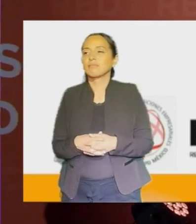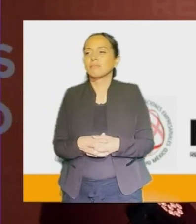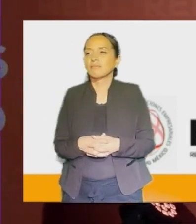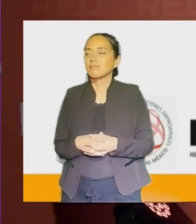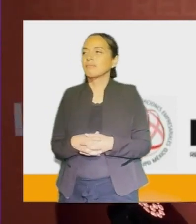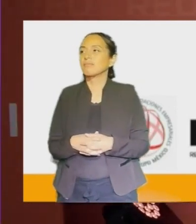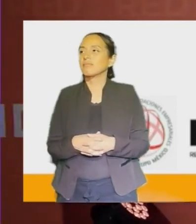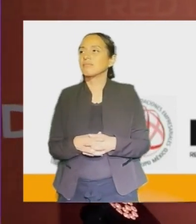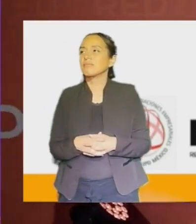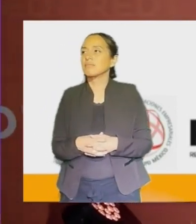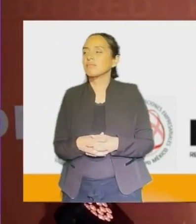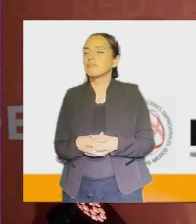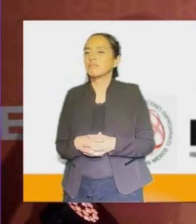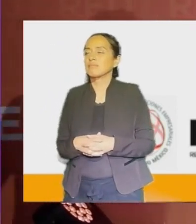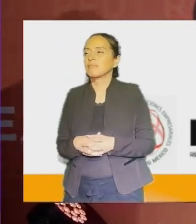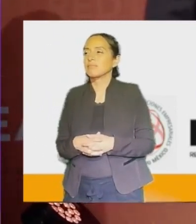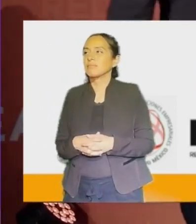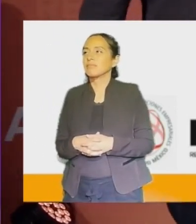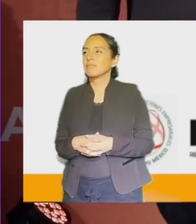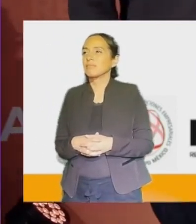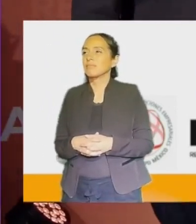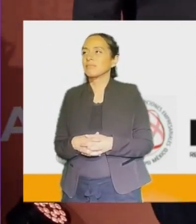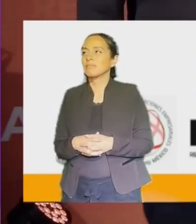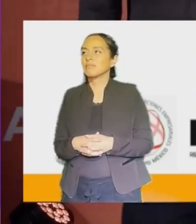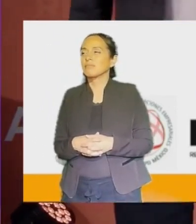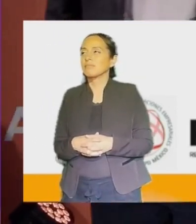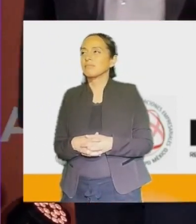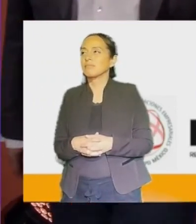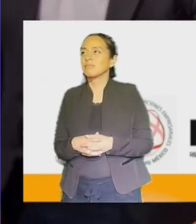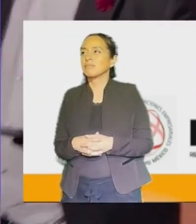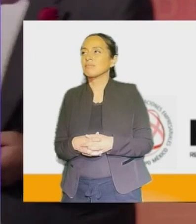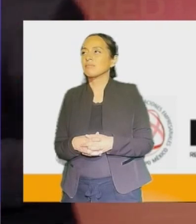¿Lista? Ya casi. Cuando comiences a hablar, corre el tiempo.